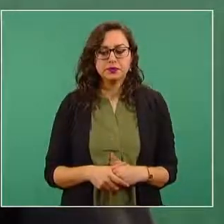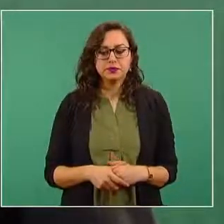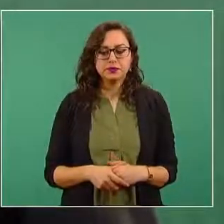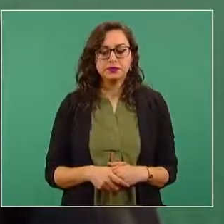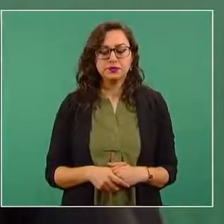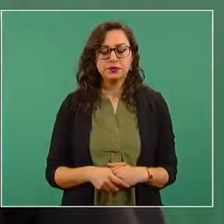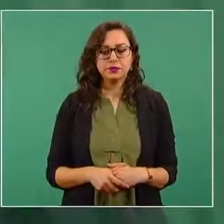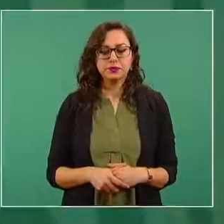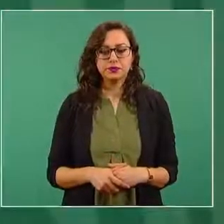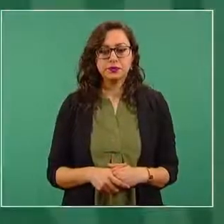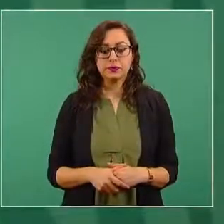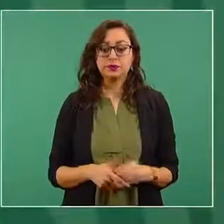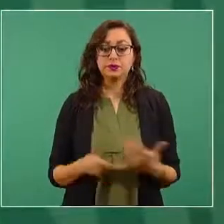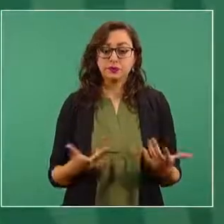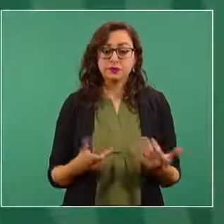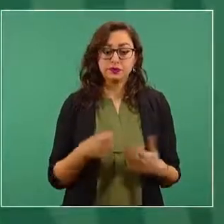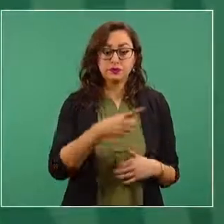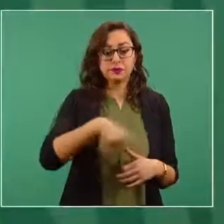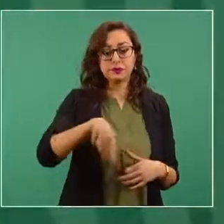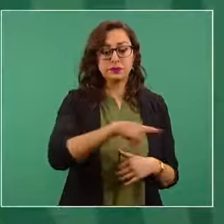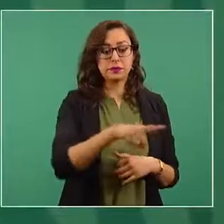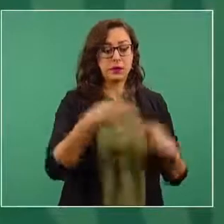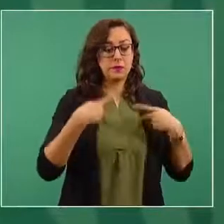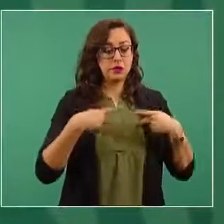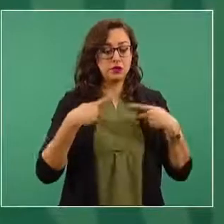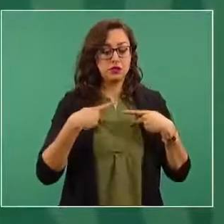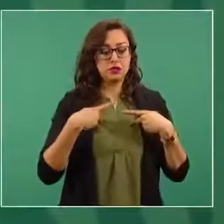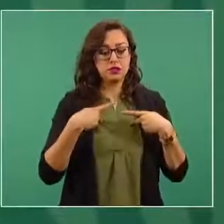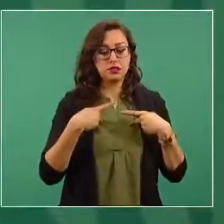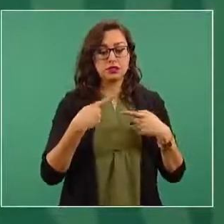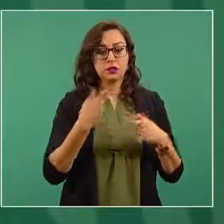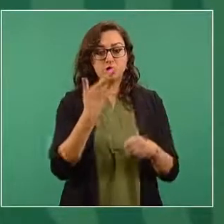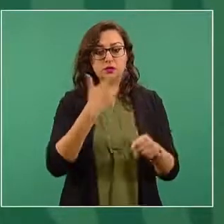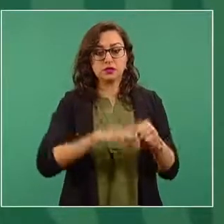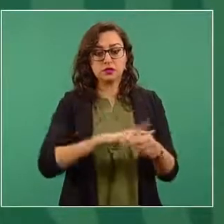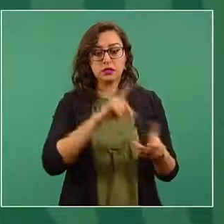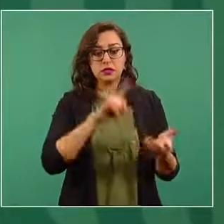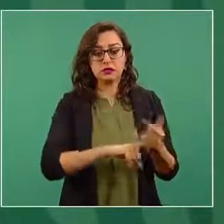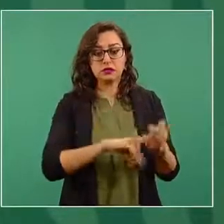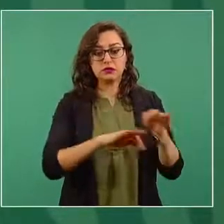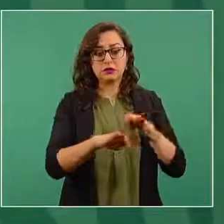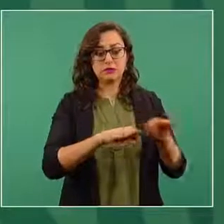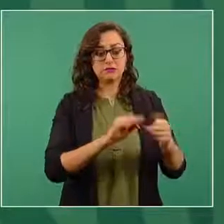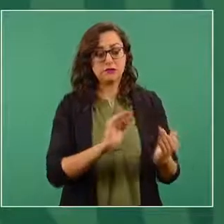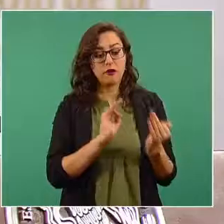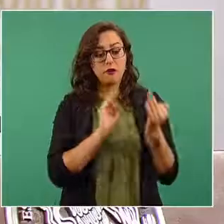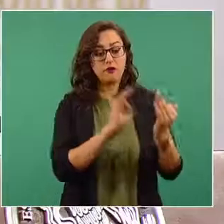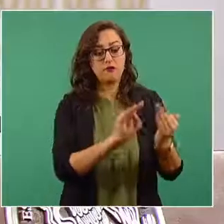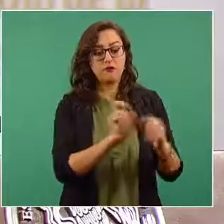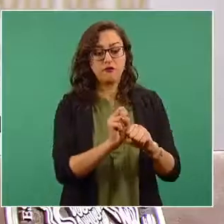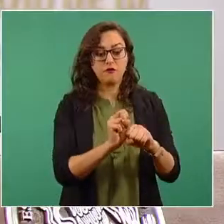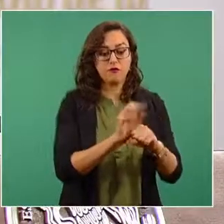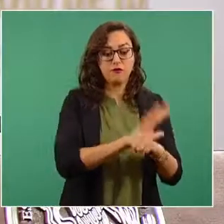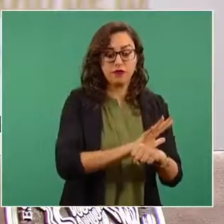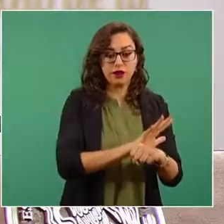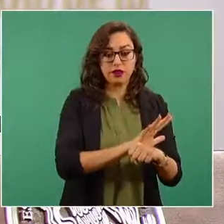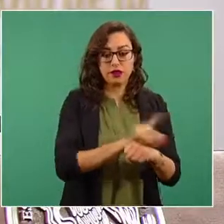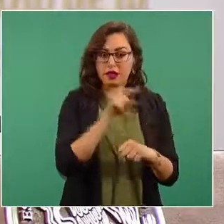atender primero al personal de salud que está en los hospitales COVID, que están